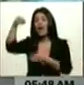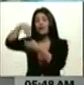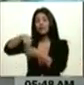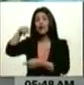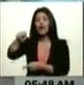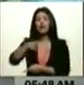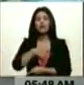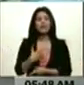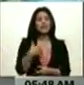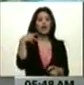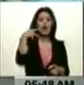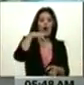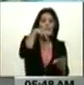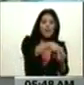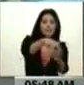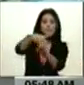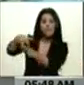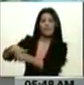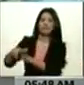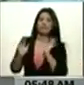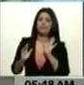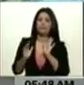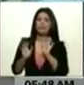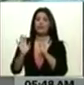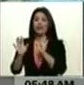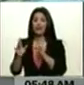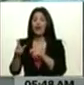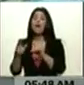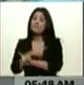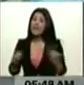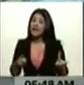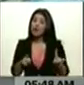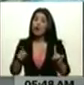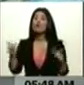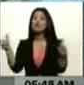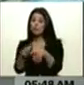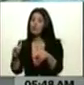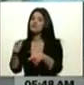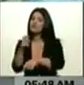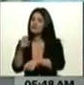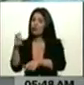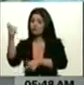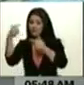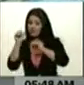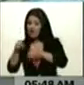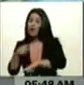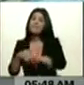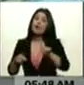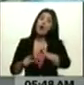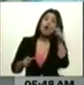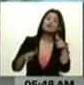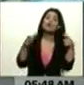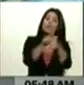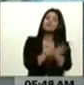Pero hay otros señores que se aprovechan de esto también en la red privada y que lo hacen con doble intención. Una, jalar plata,